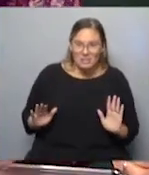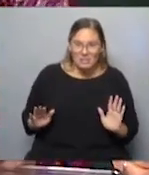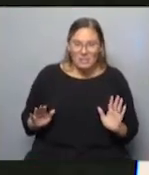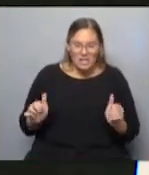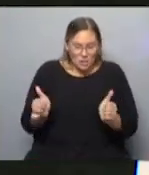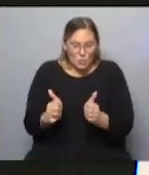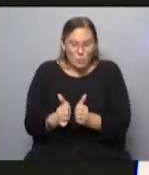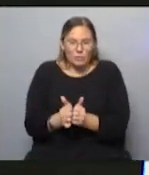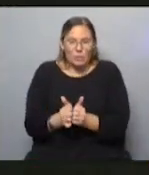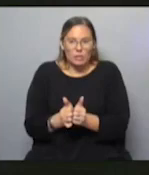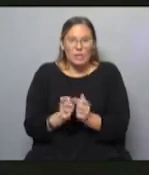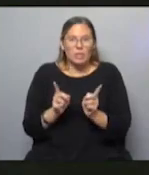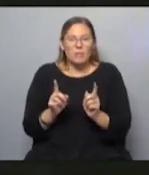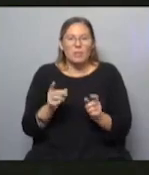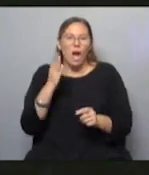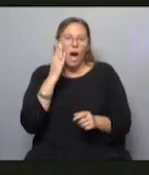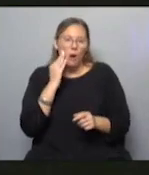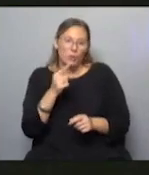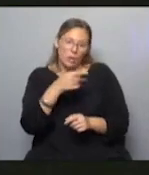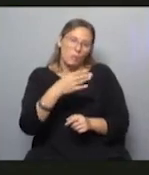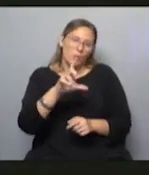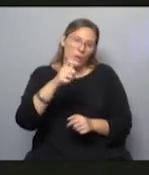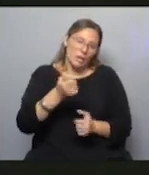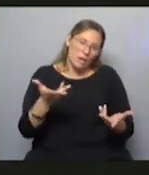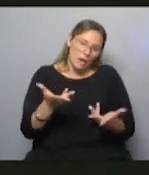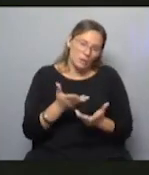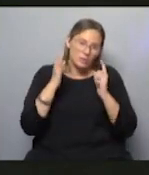ahora yo tendría casar la abuela y bovina